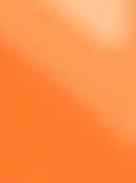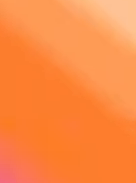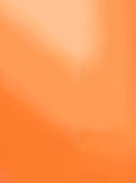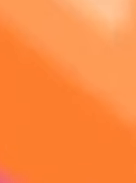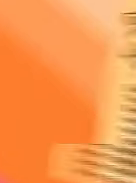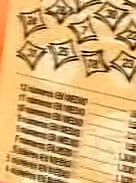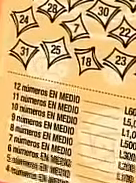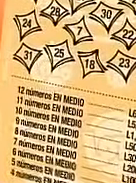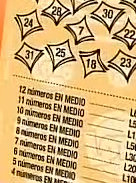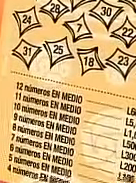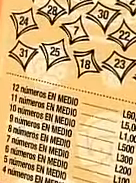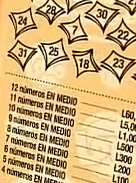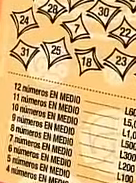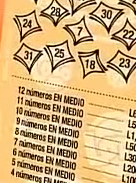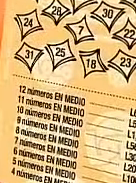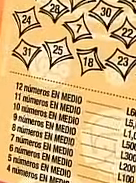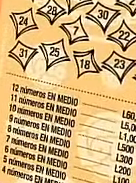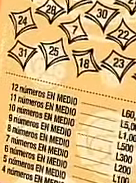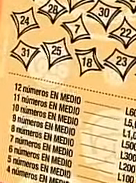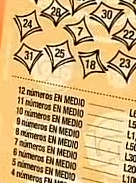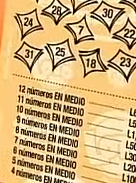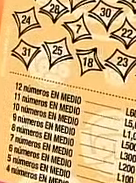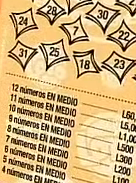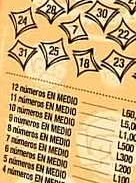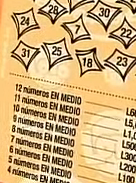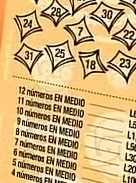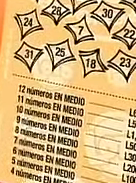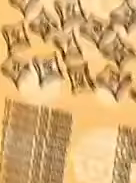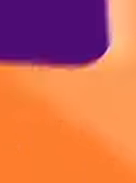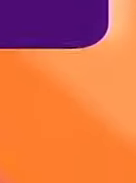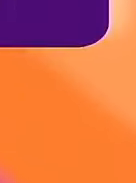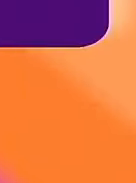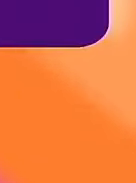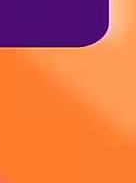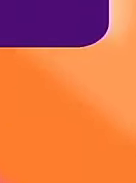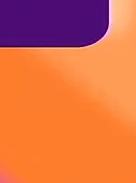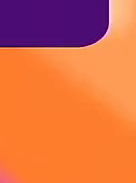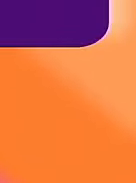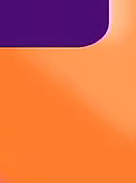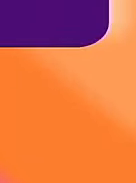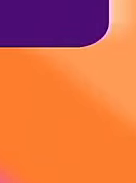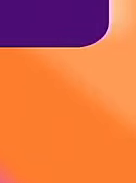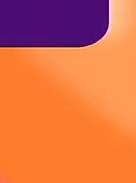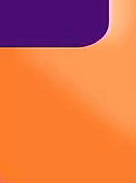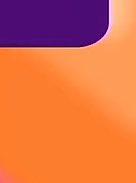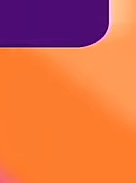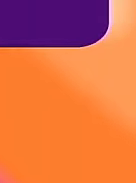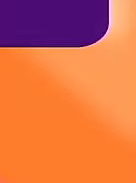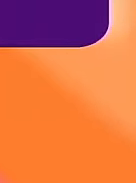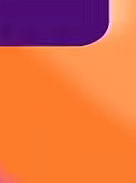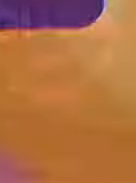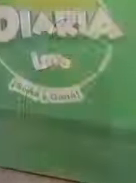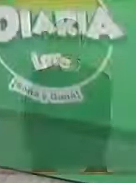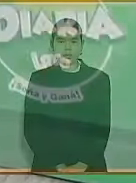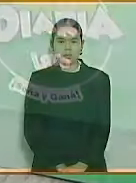mucha suerte tendré. Bienvenidos al sorteo Loto. ¡Loto! ¡Te cambia la vida!